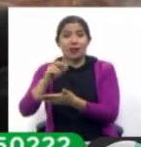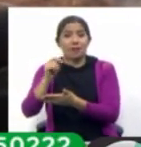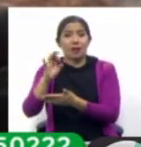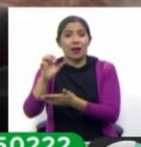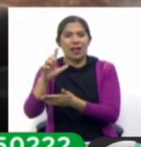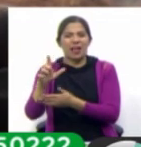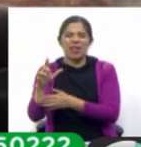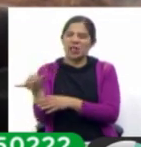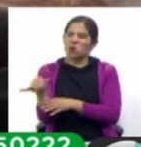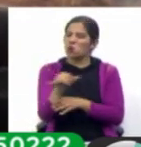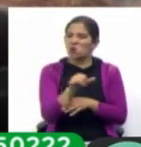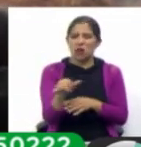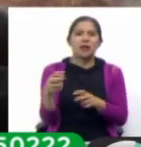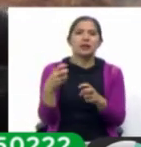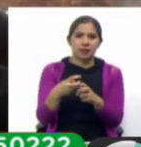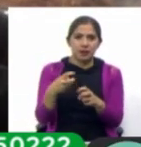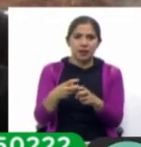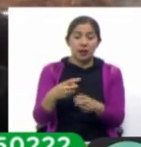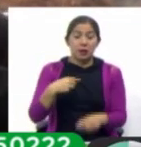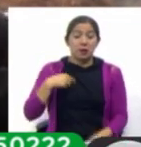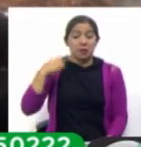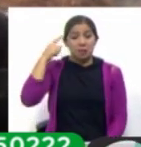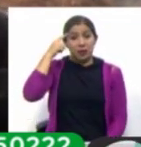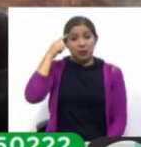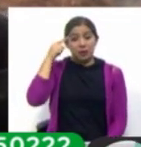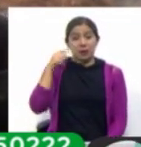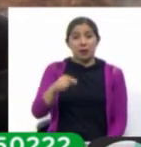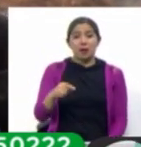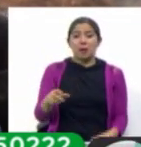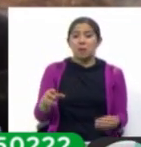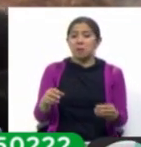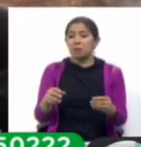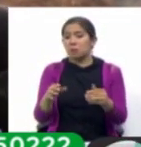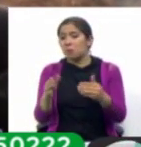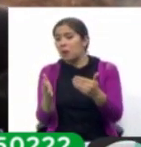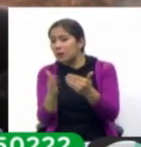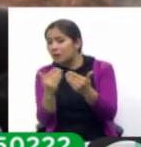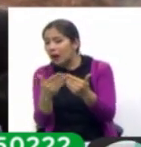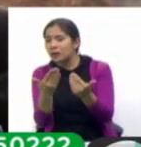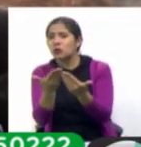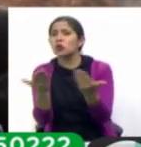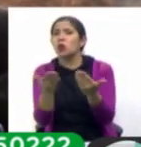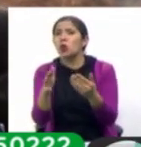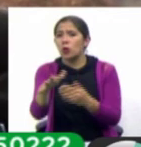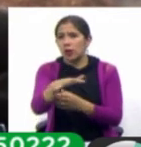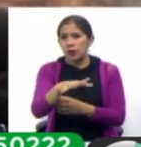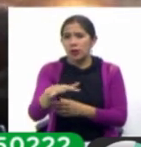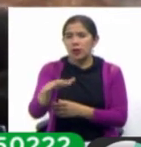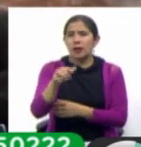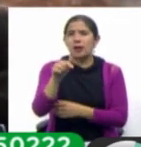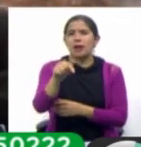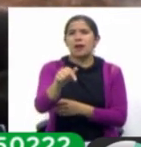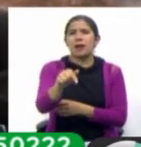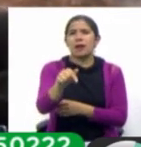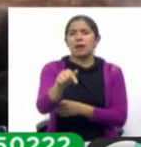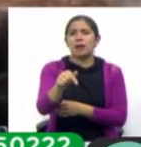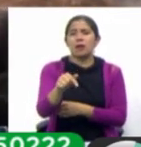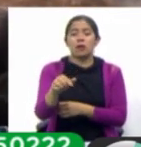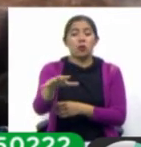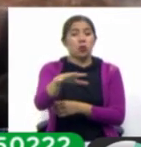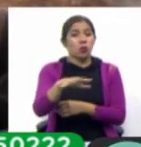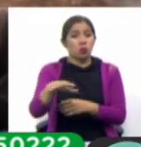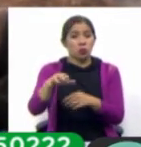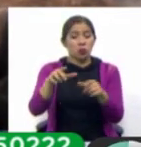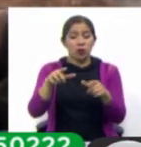distintas. Probablemente el trabajo menos complejo se desarrolle en el